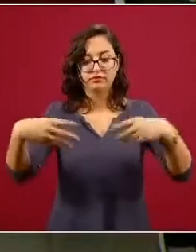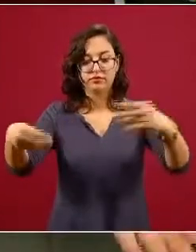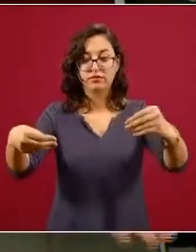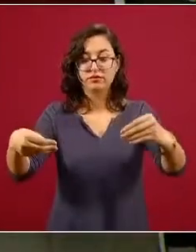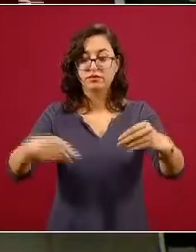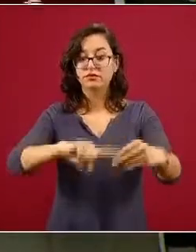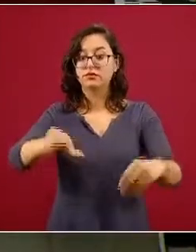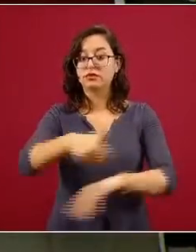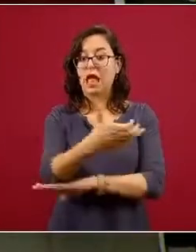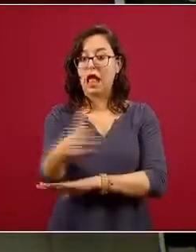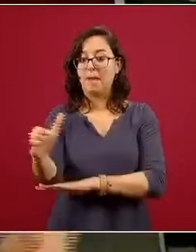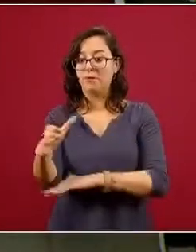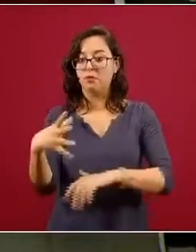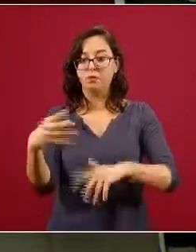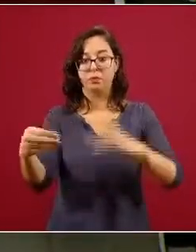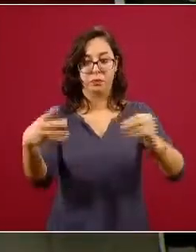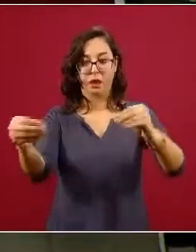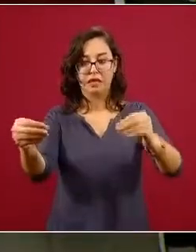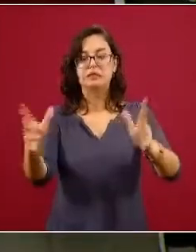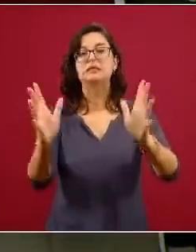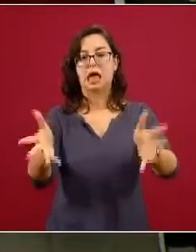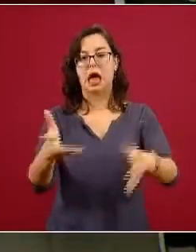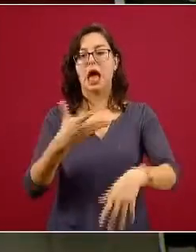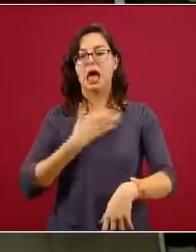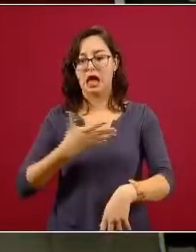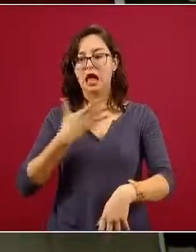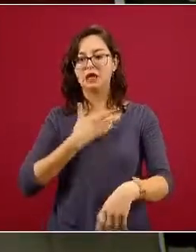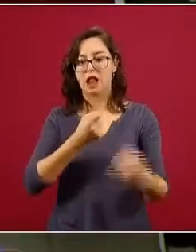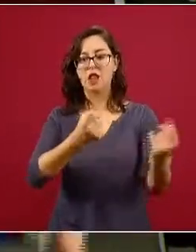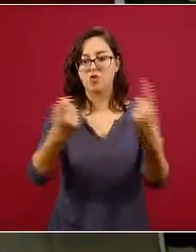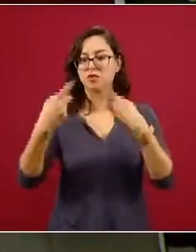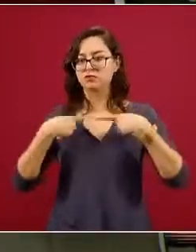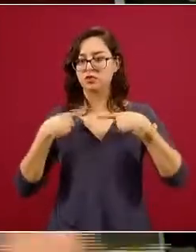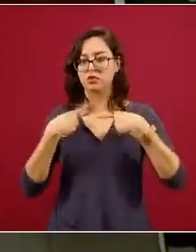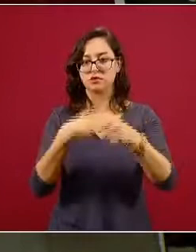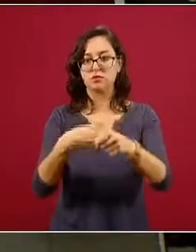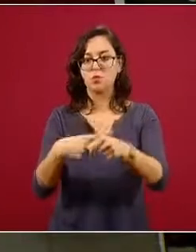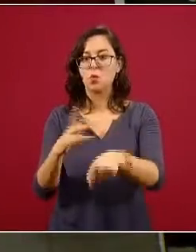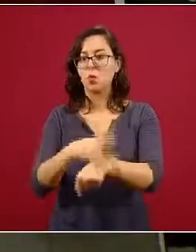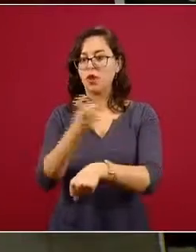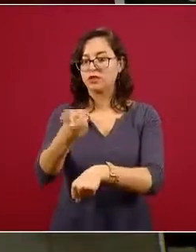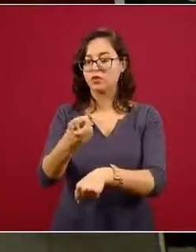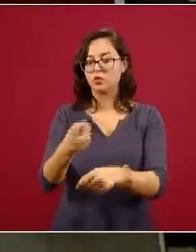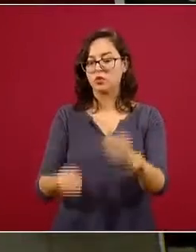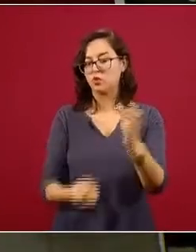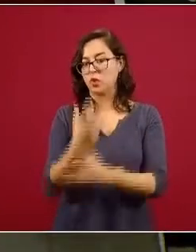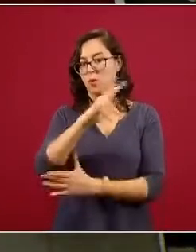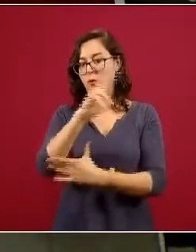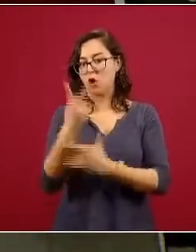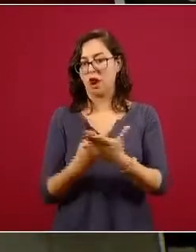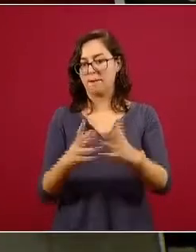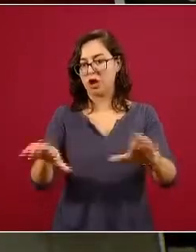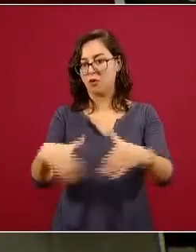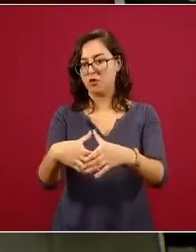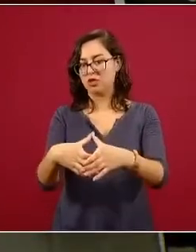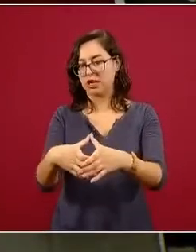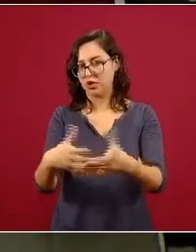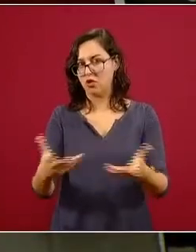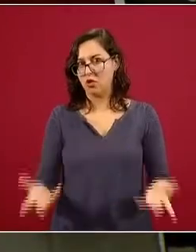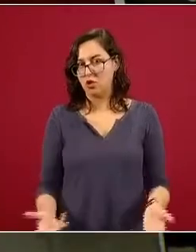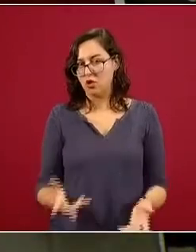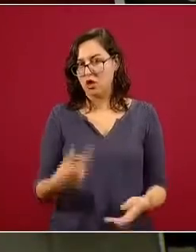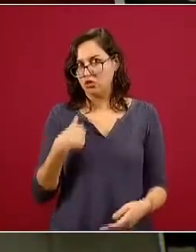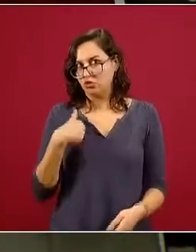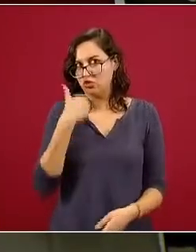los espacios rurales, por eso estaban entregando aplicando ese programa, y quería preguntarle